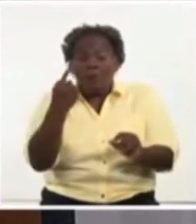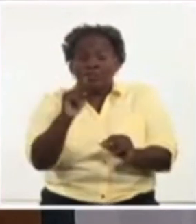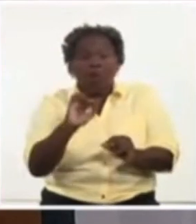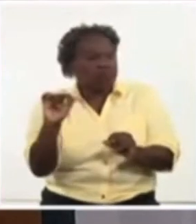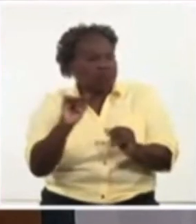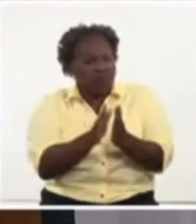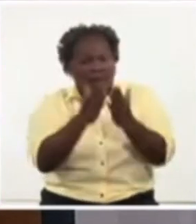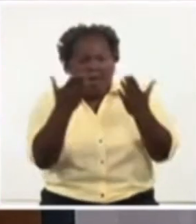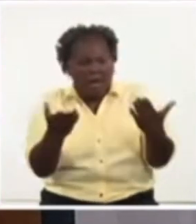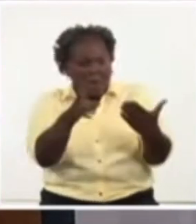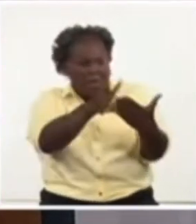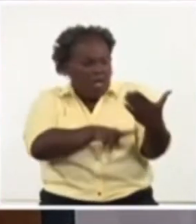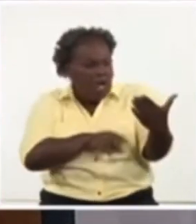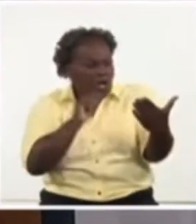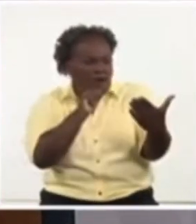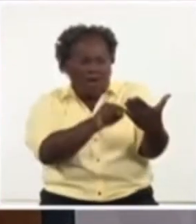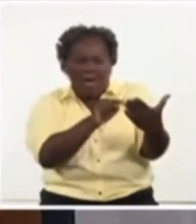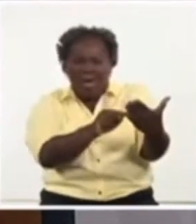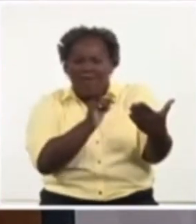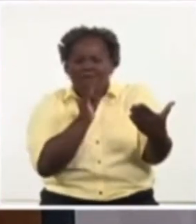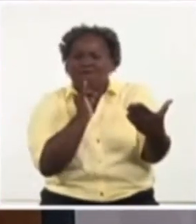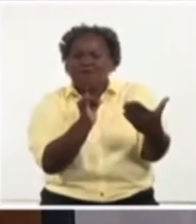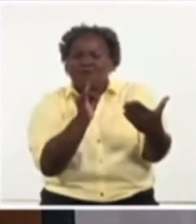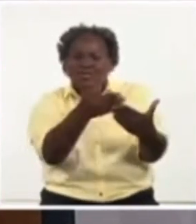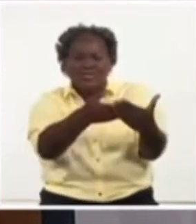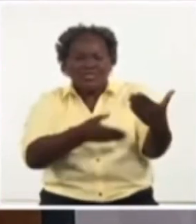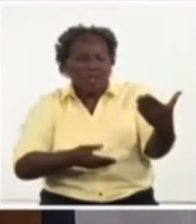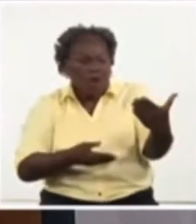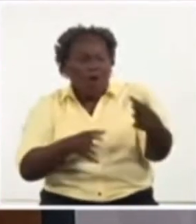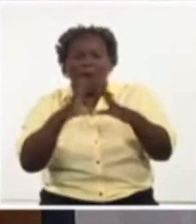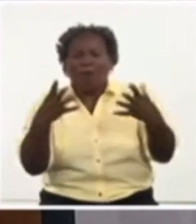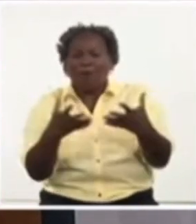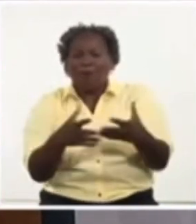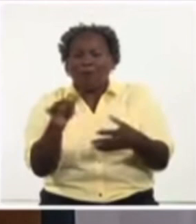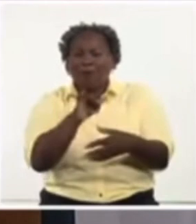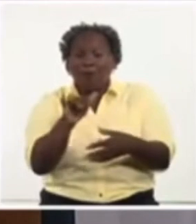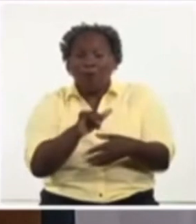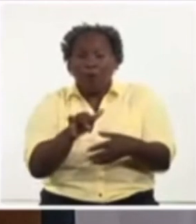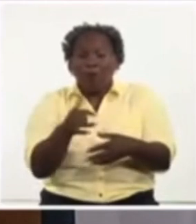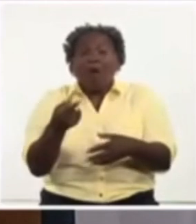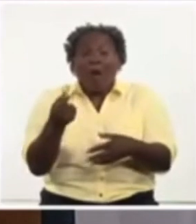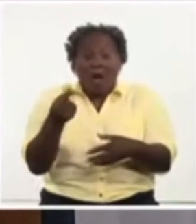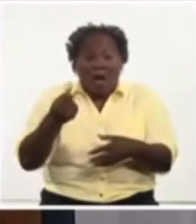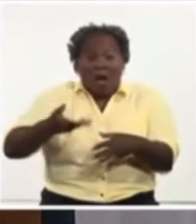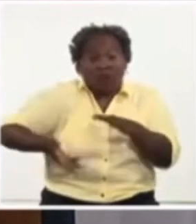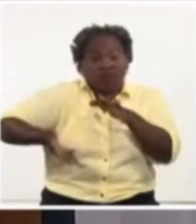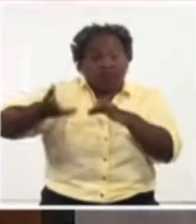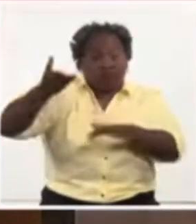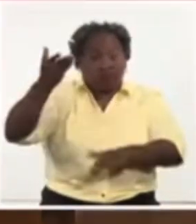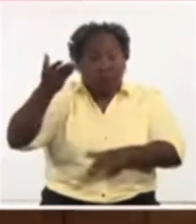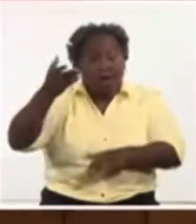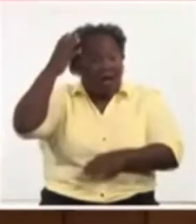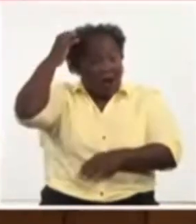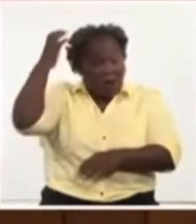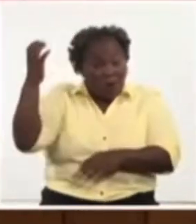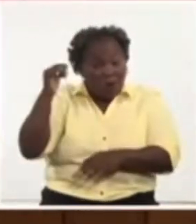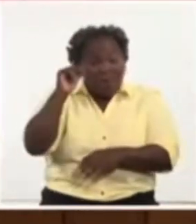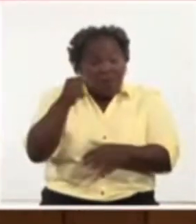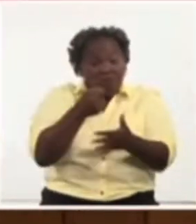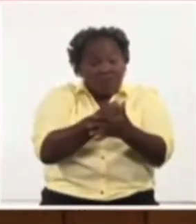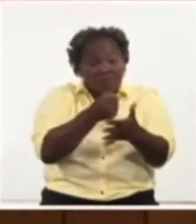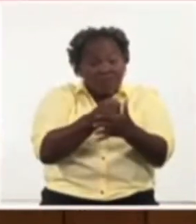la prensa y las noticias que circulan hoy en el en el mundo y el enorme desafío que tiene muchos gobiernos para enfrentar también la